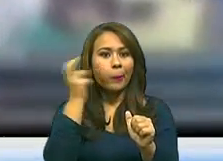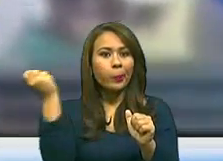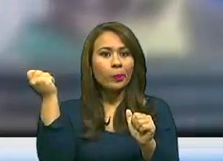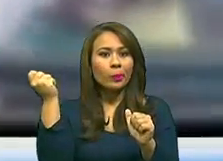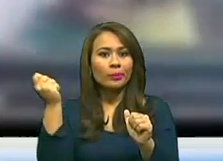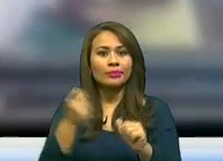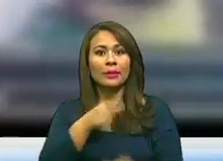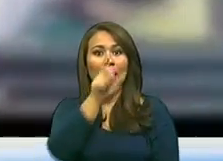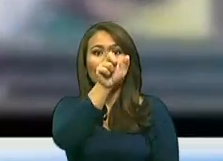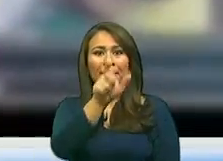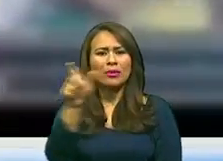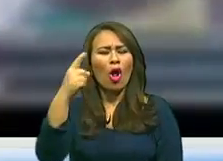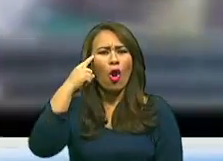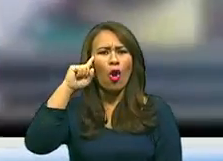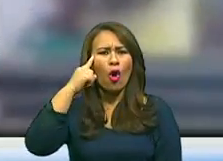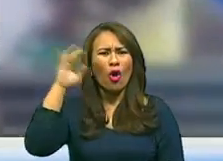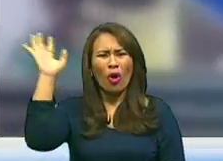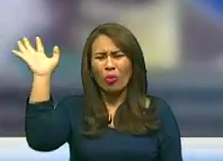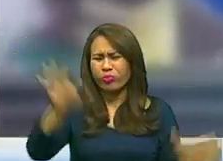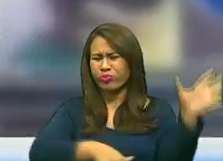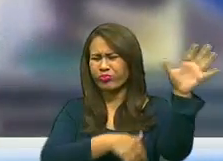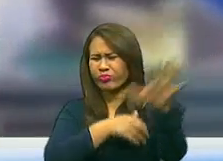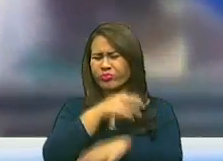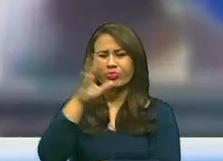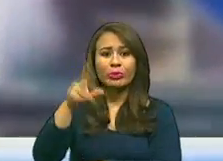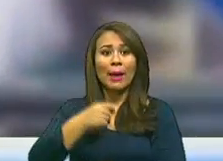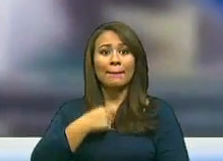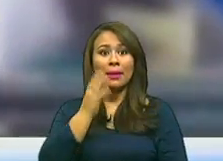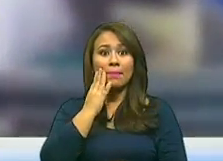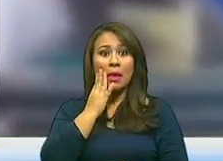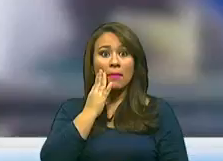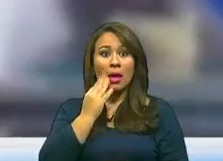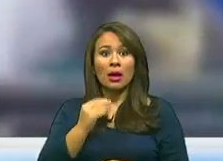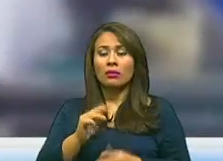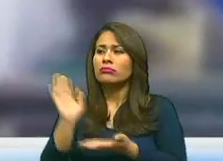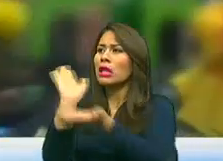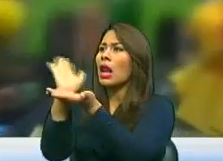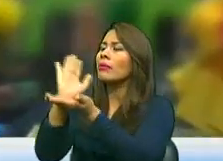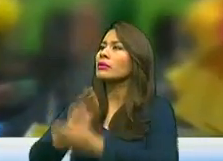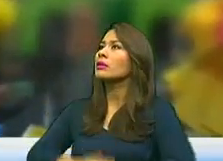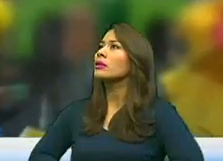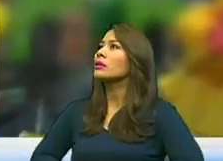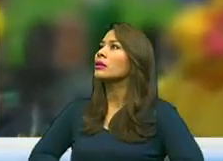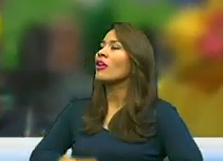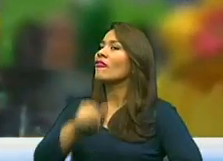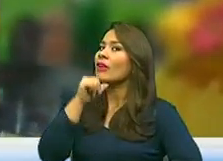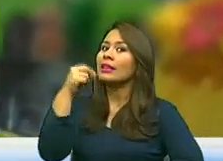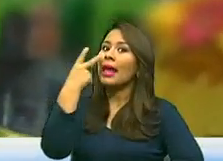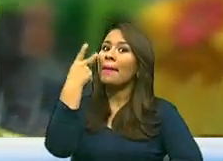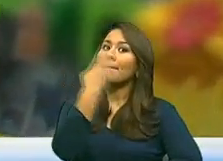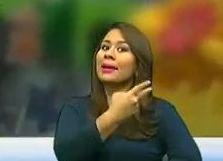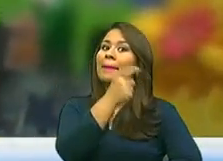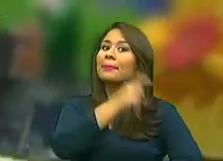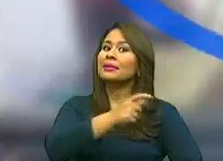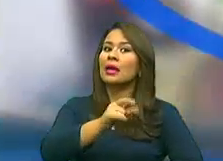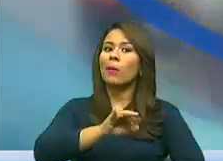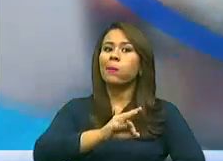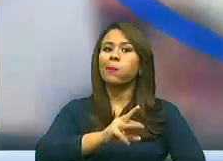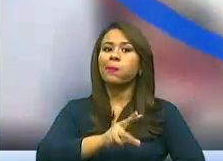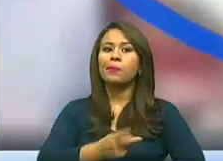Esos hombres eran como locos, revolvieron. Mi mami en sí estaba viendo la televisión y no se había dado cuenta que eran unos